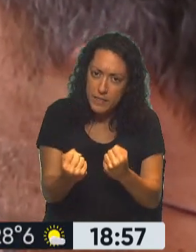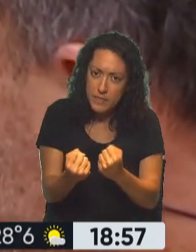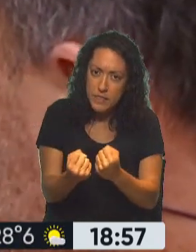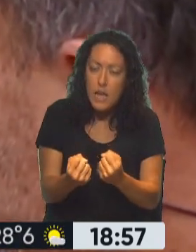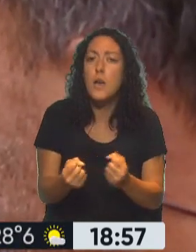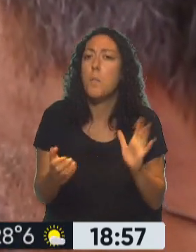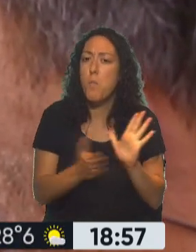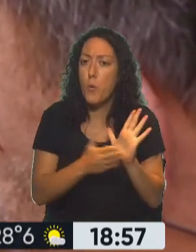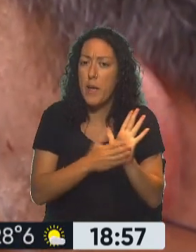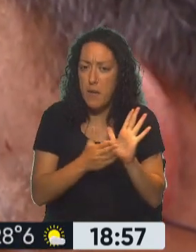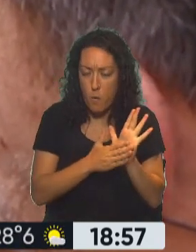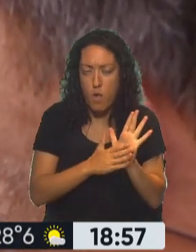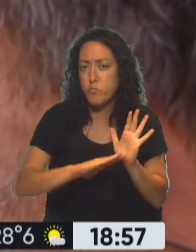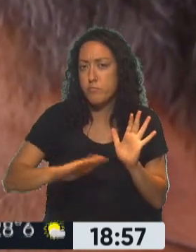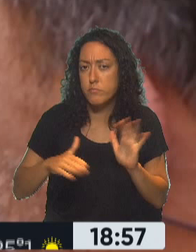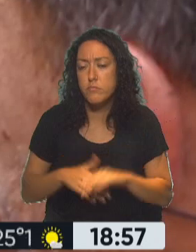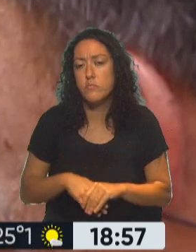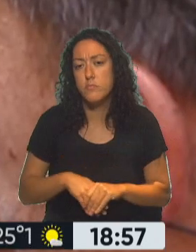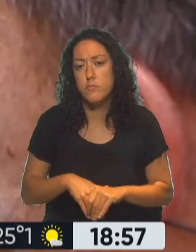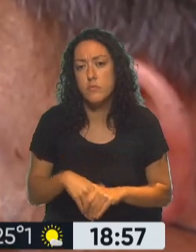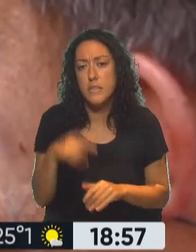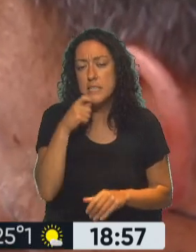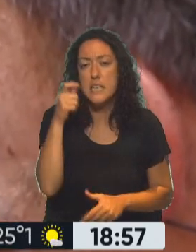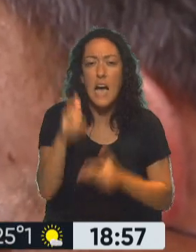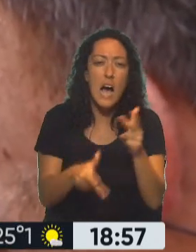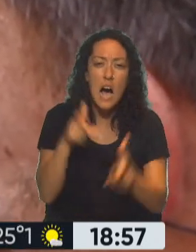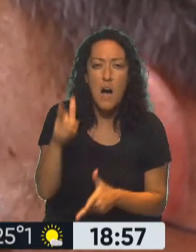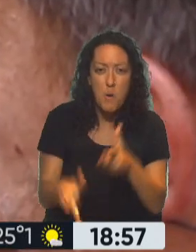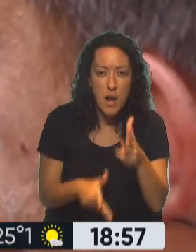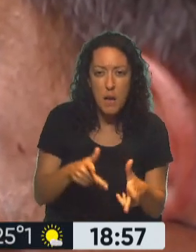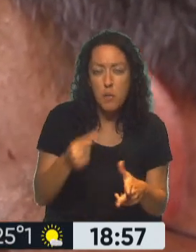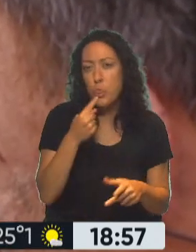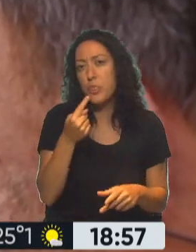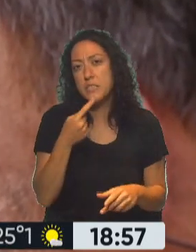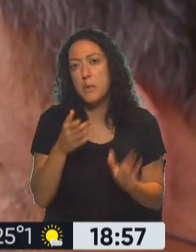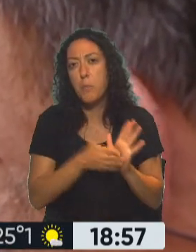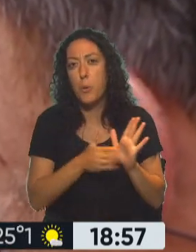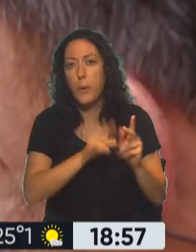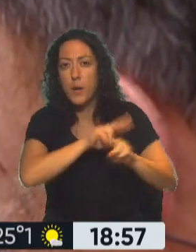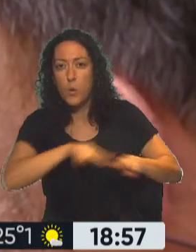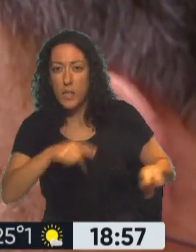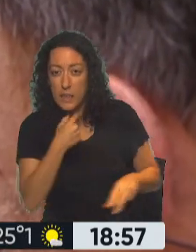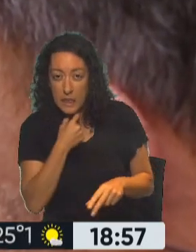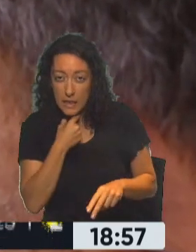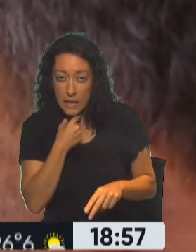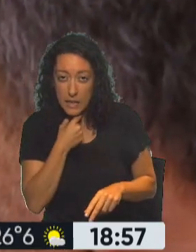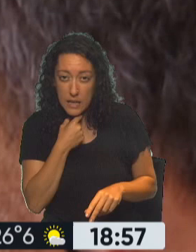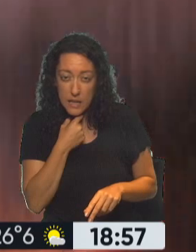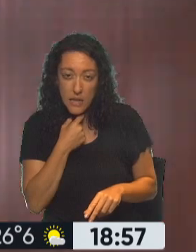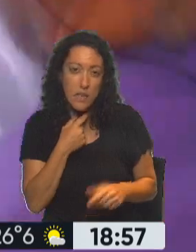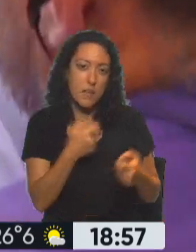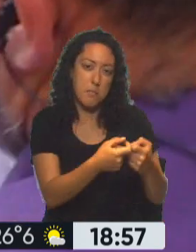mesa. Graciela. Si uno habla y dice que tiene... que quiera anular alguna prueba, lo tiene que hablar con mucha